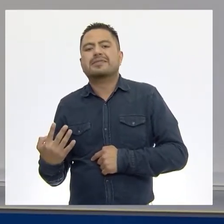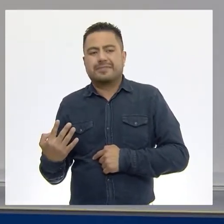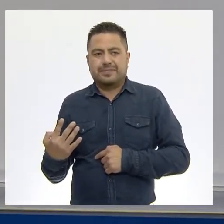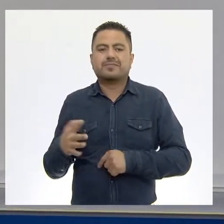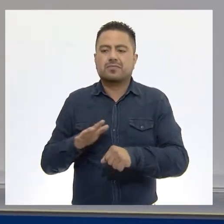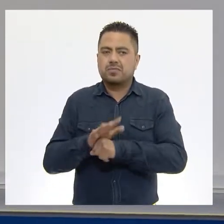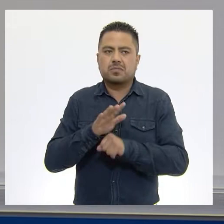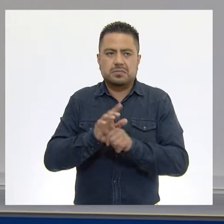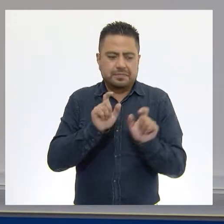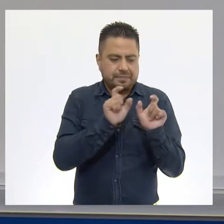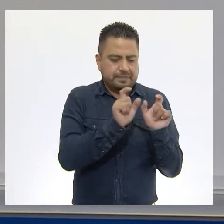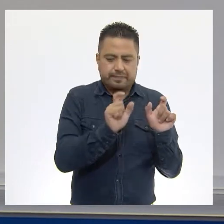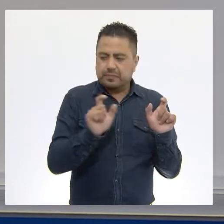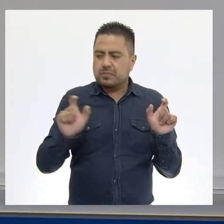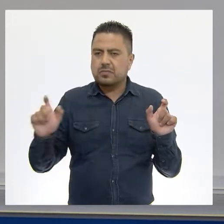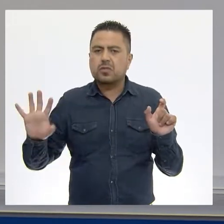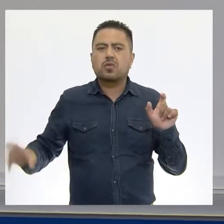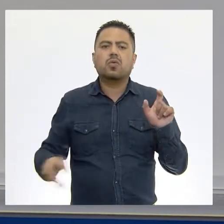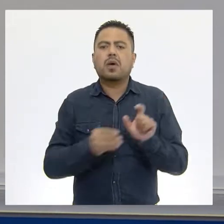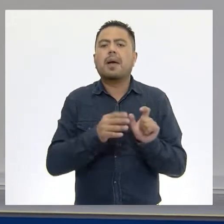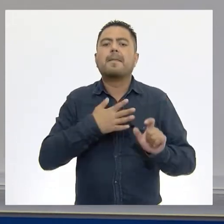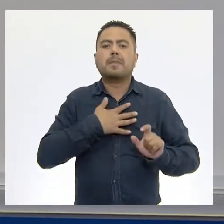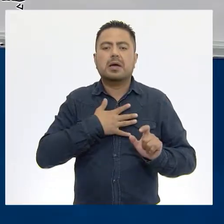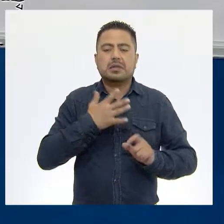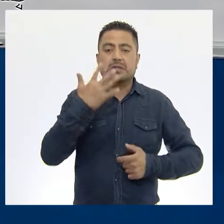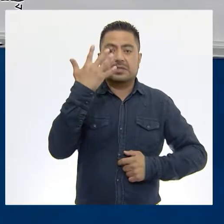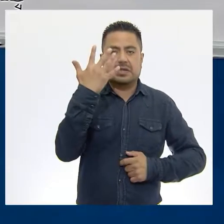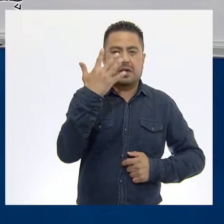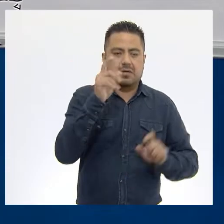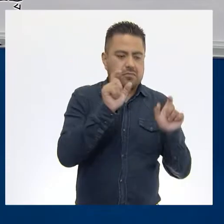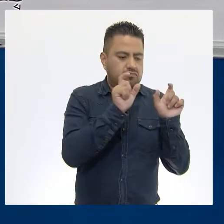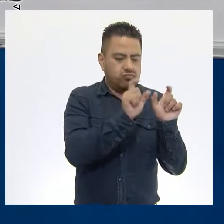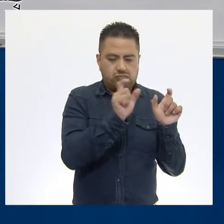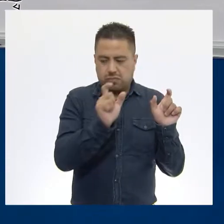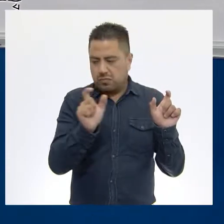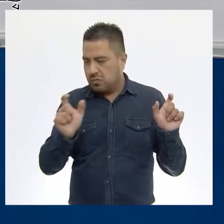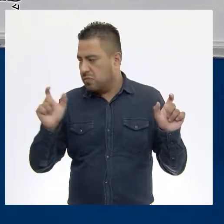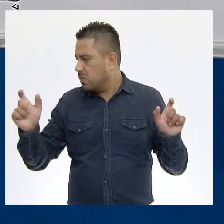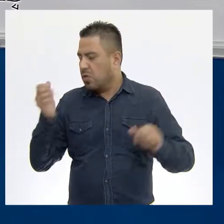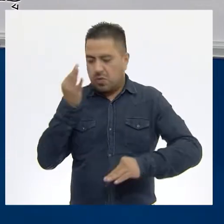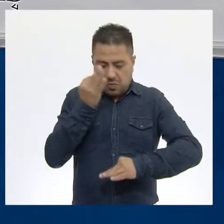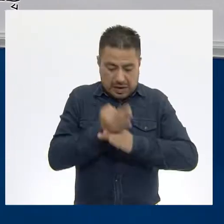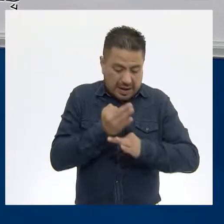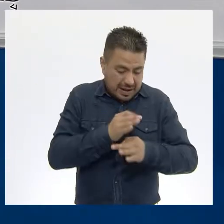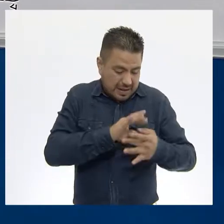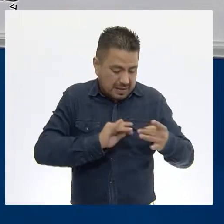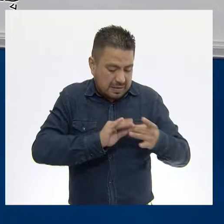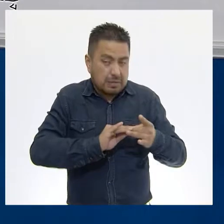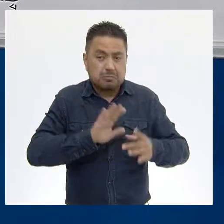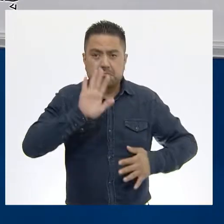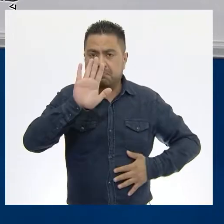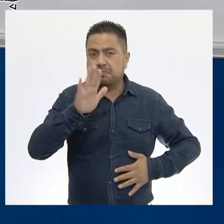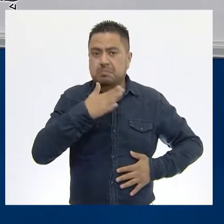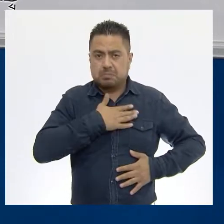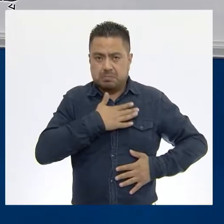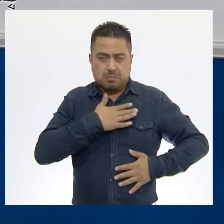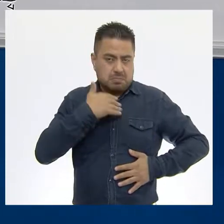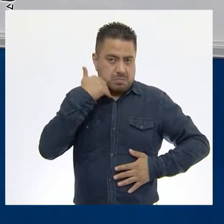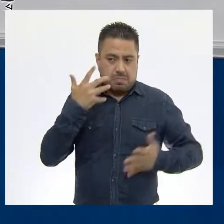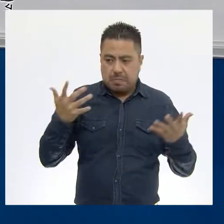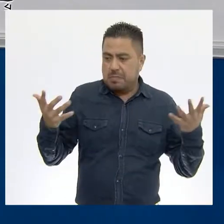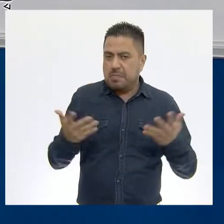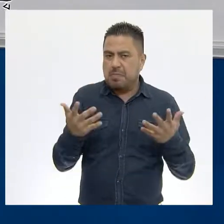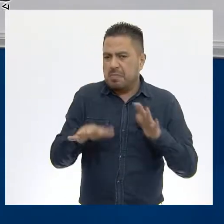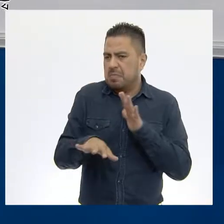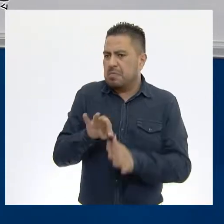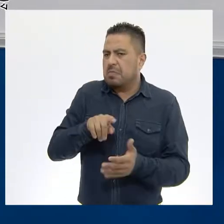¿En cuántas partes voy a dividir yo mi entero? En 5. Ahora, digamos que, o sea, si lo quise hacer, más bien lo